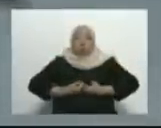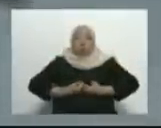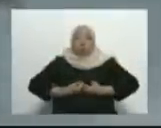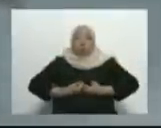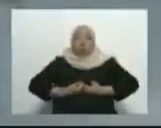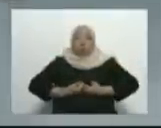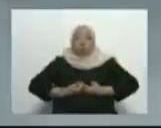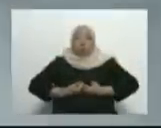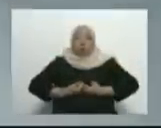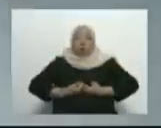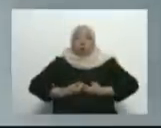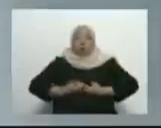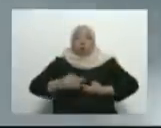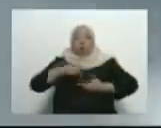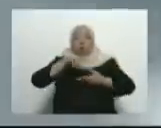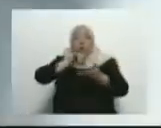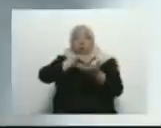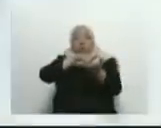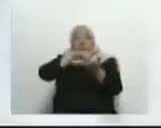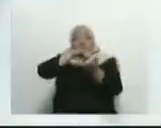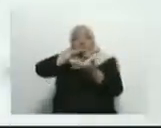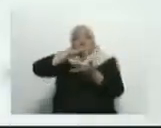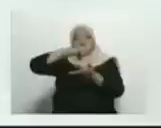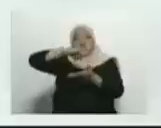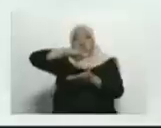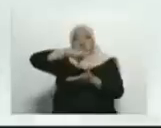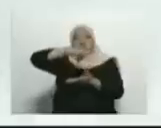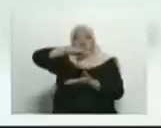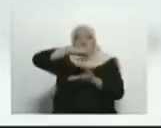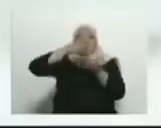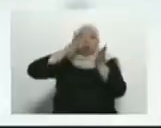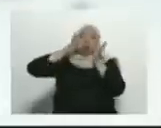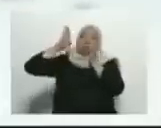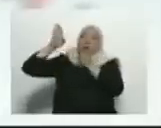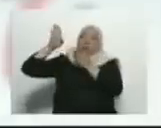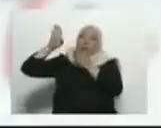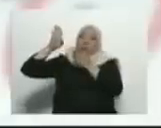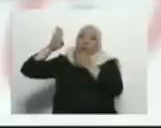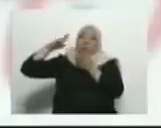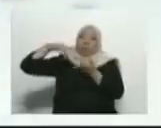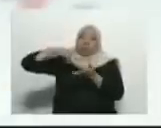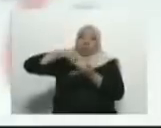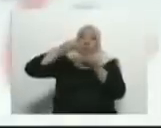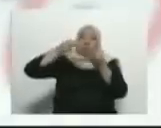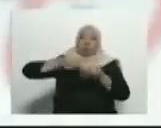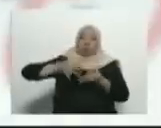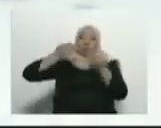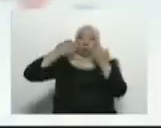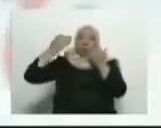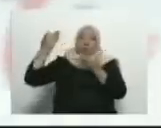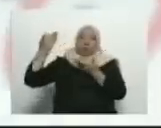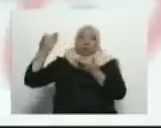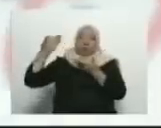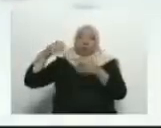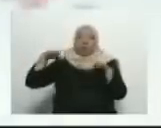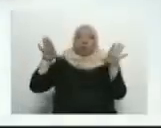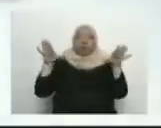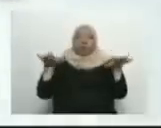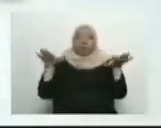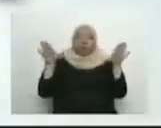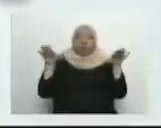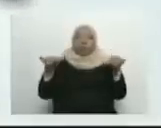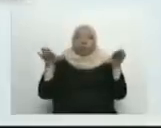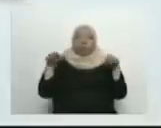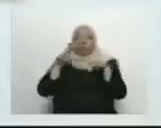la aeronave, el Sukhoi, ahí lo pueden ver, ¿ves? En tiempo real lo estamos viendo. Ahí está el zamuro, ¿ves?